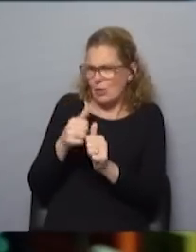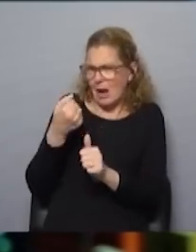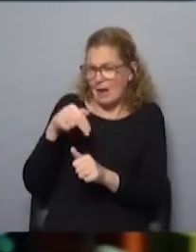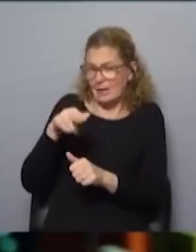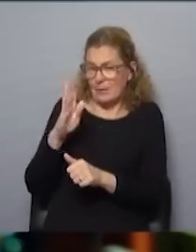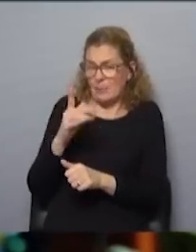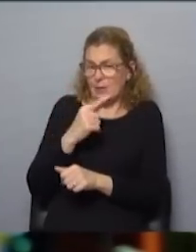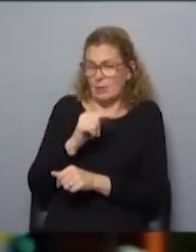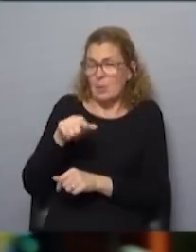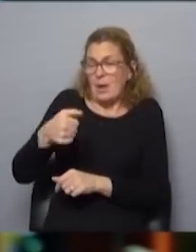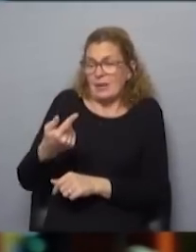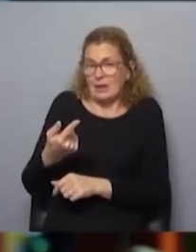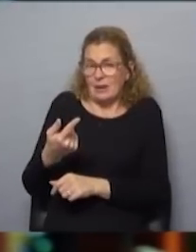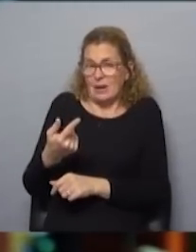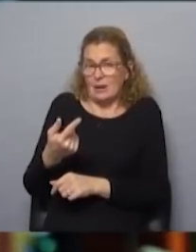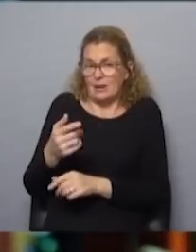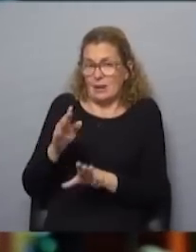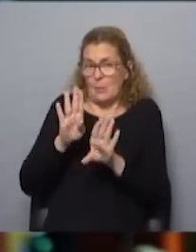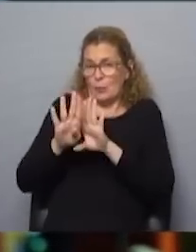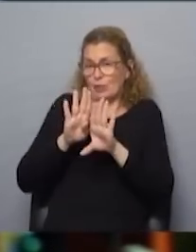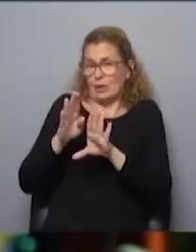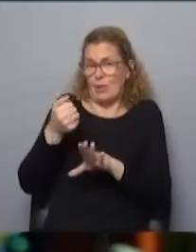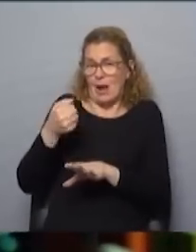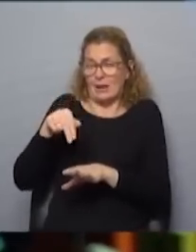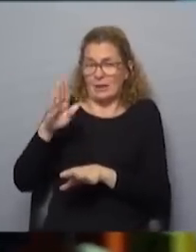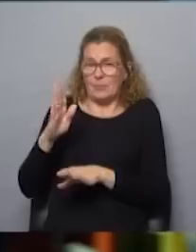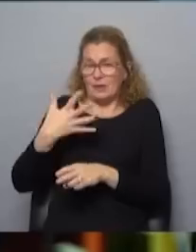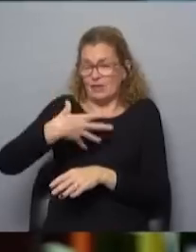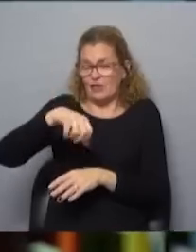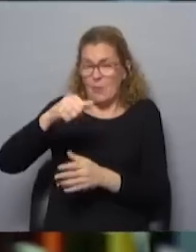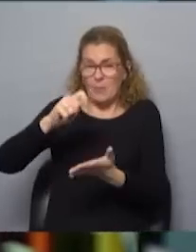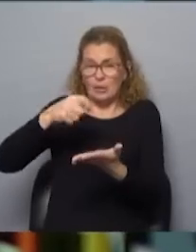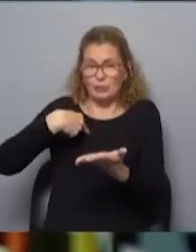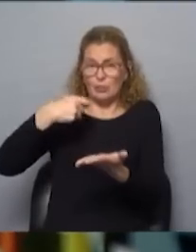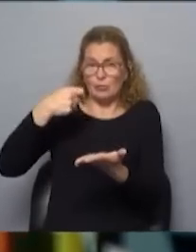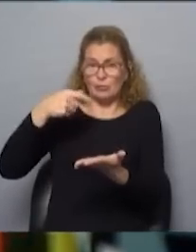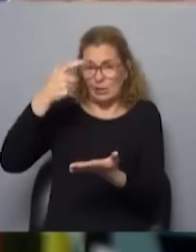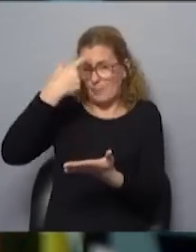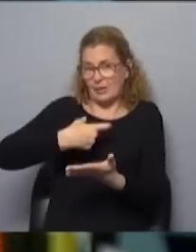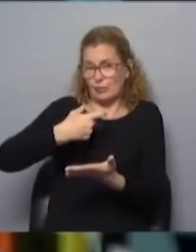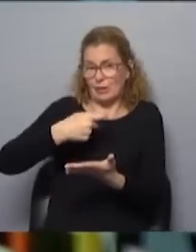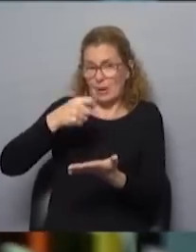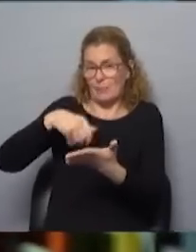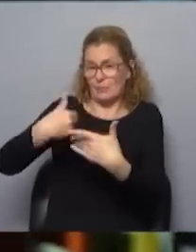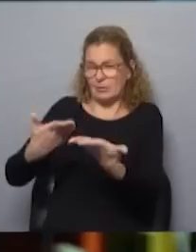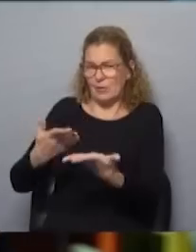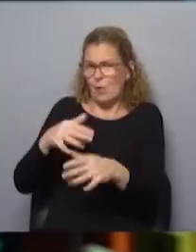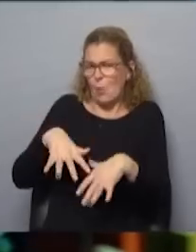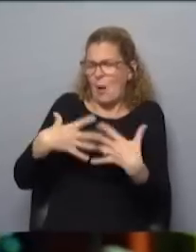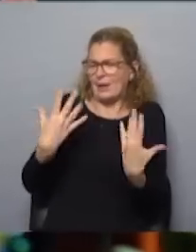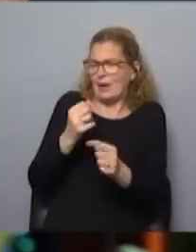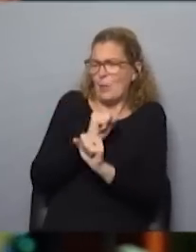par atado que sí que mañana el portero el atp lleva los papeles yo soy funcionario en la que está el más pequeño cualquiera no puede